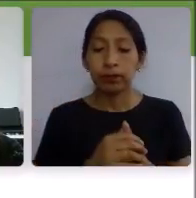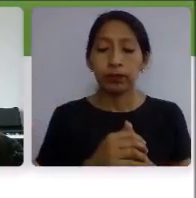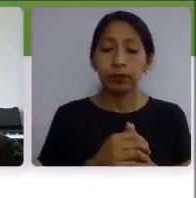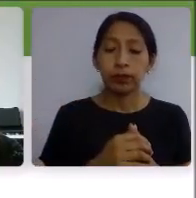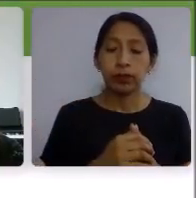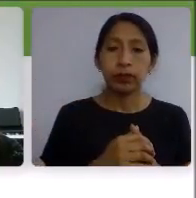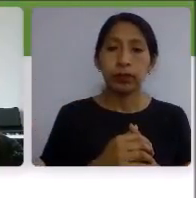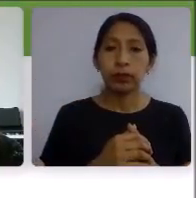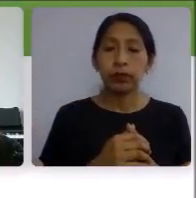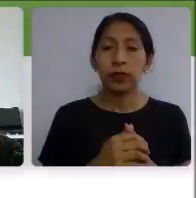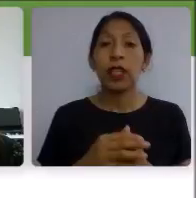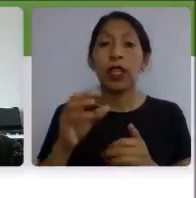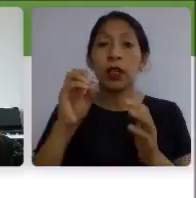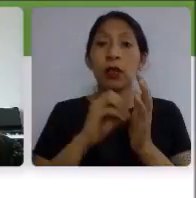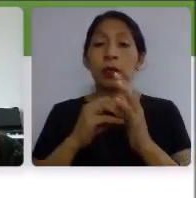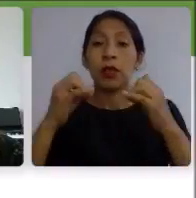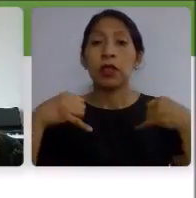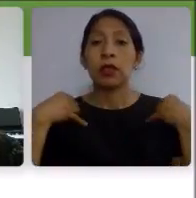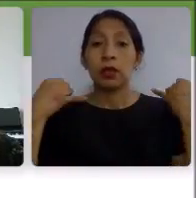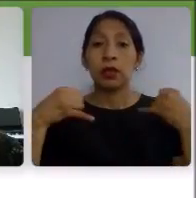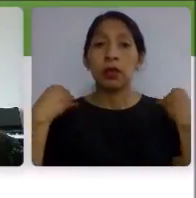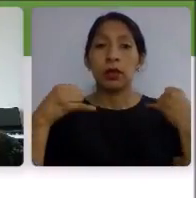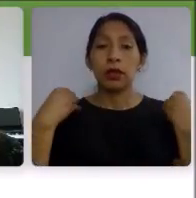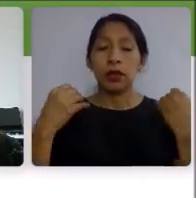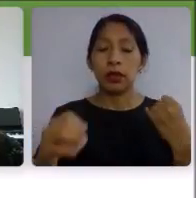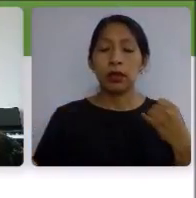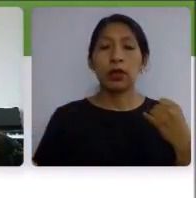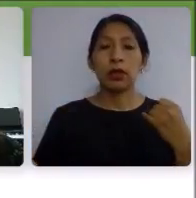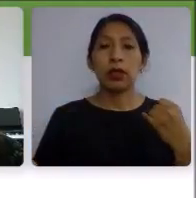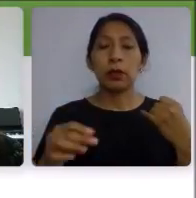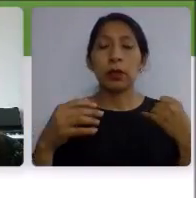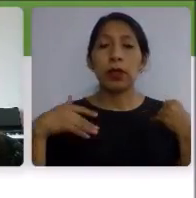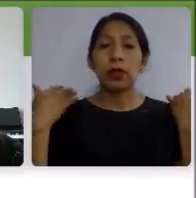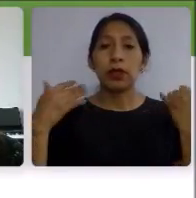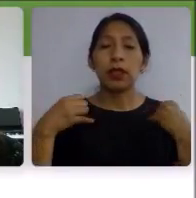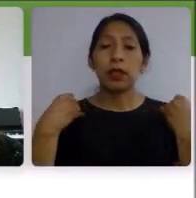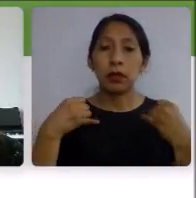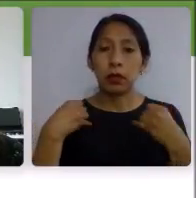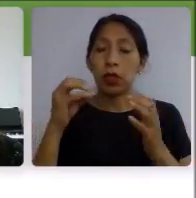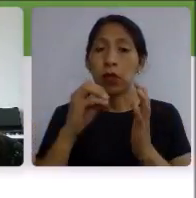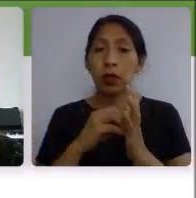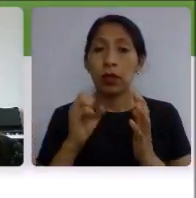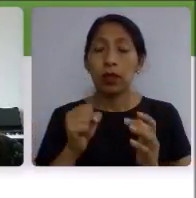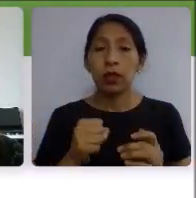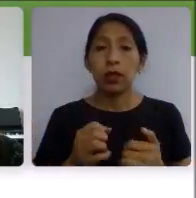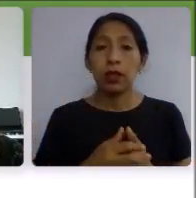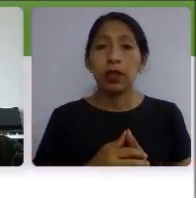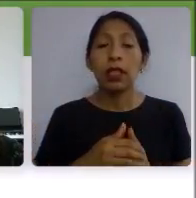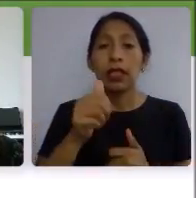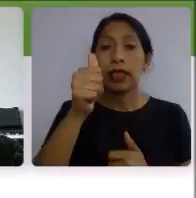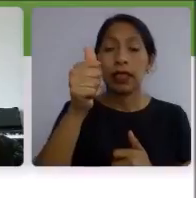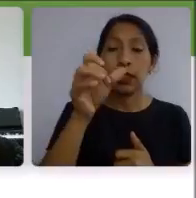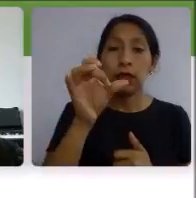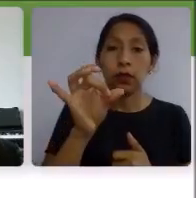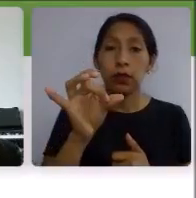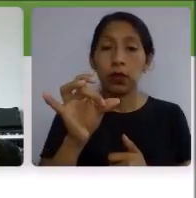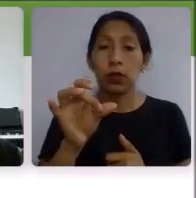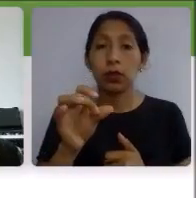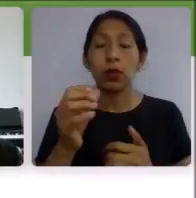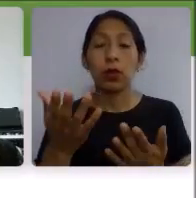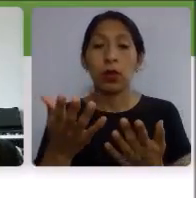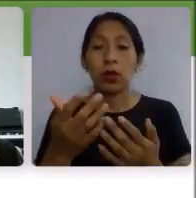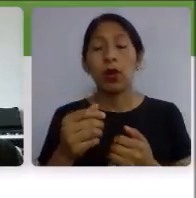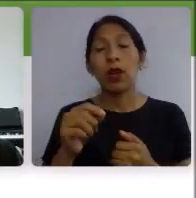como dato, los más jóvenes, que eran los que no necesariamente viajaban antes, de 18 a 27 años, optaron